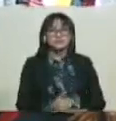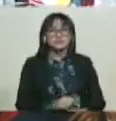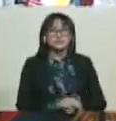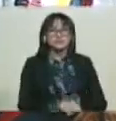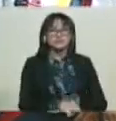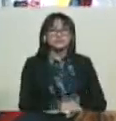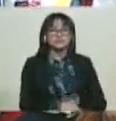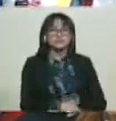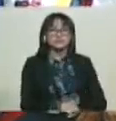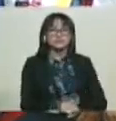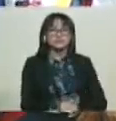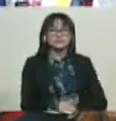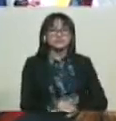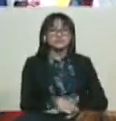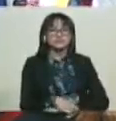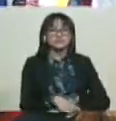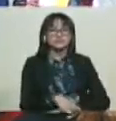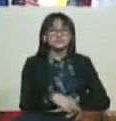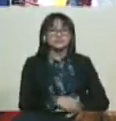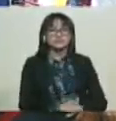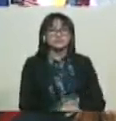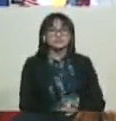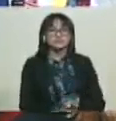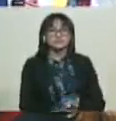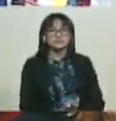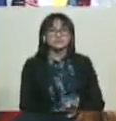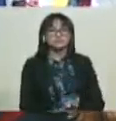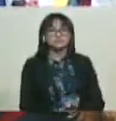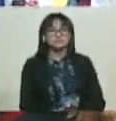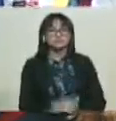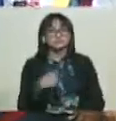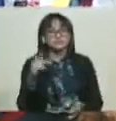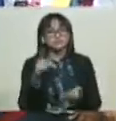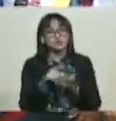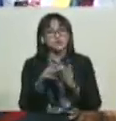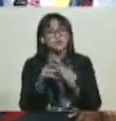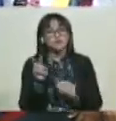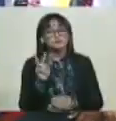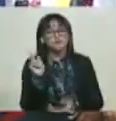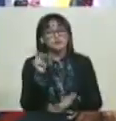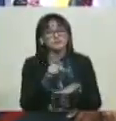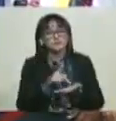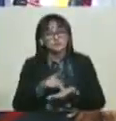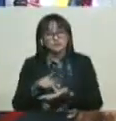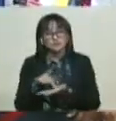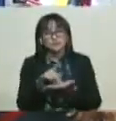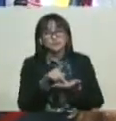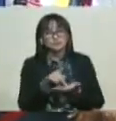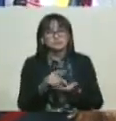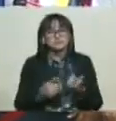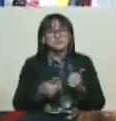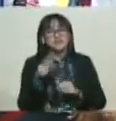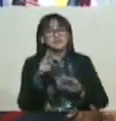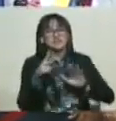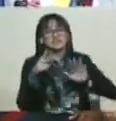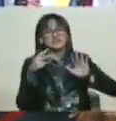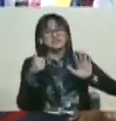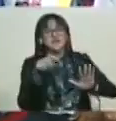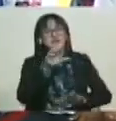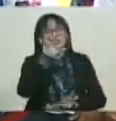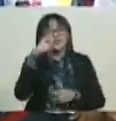miren yo he recorrido todo el país he ido a más de 16